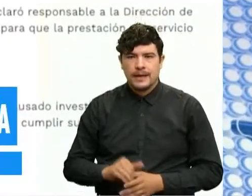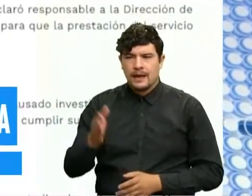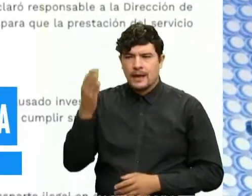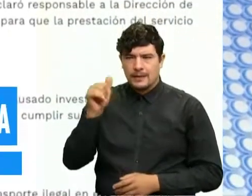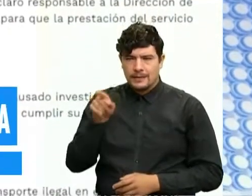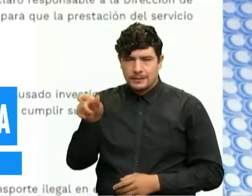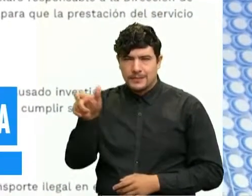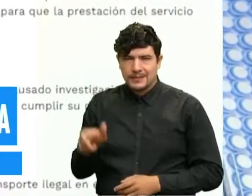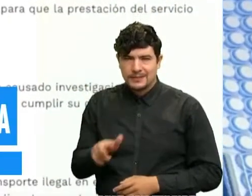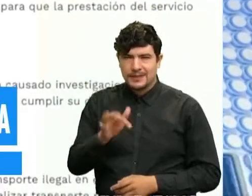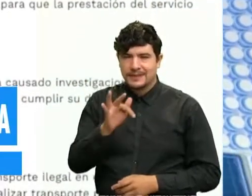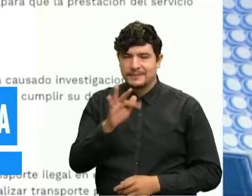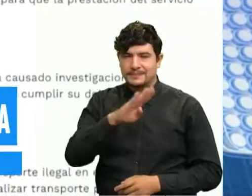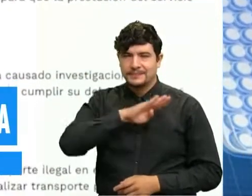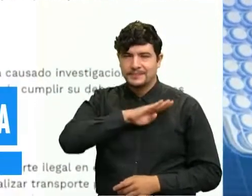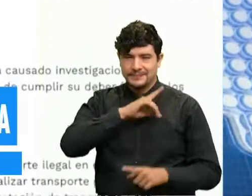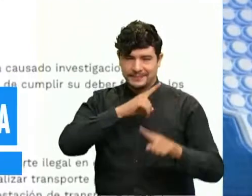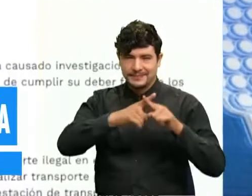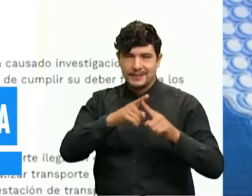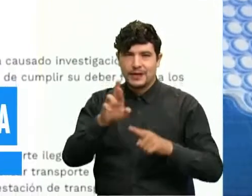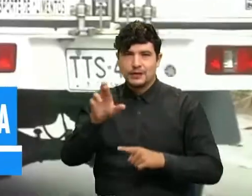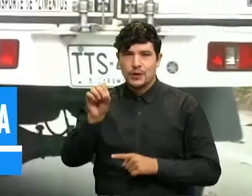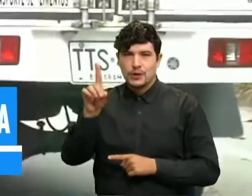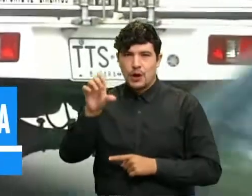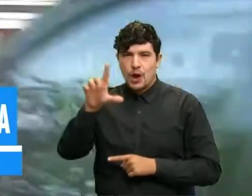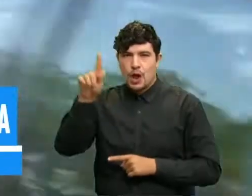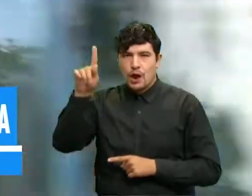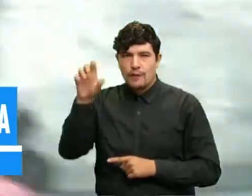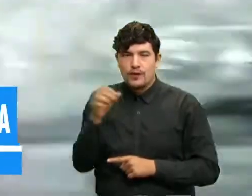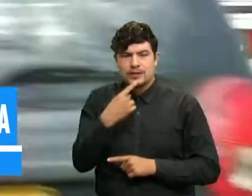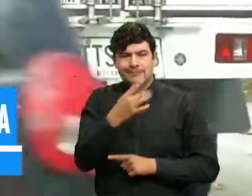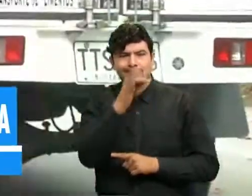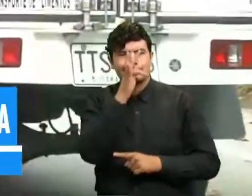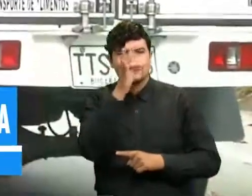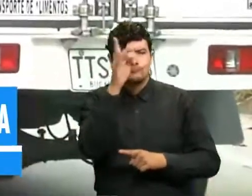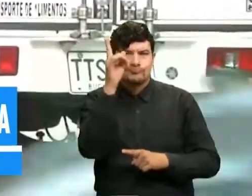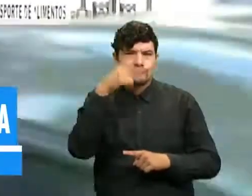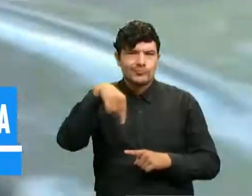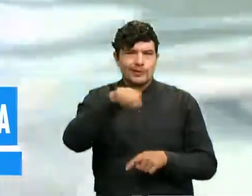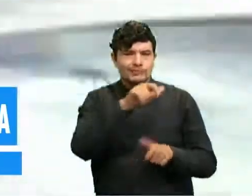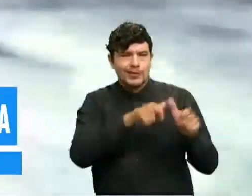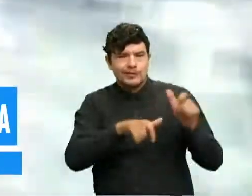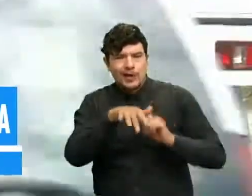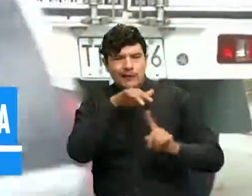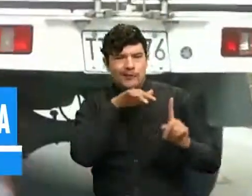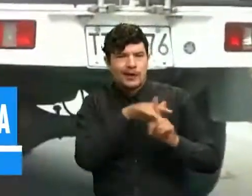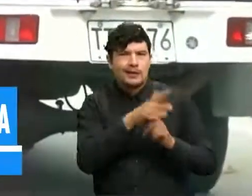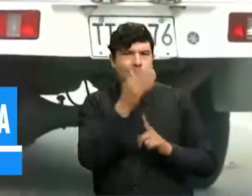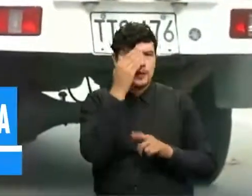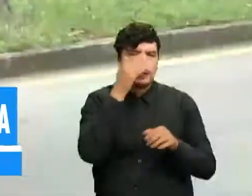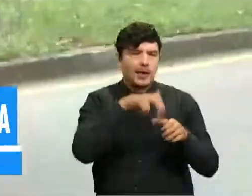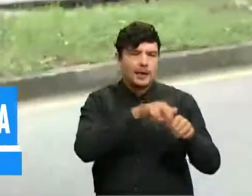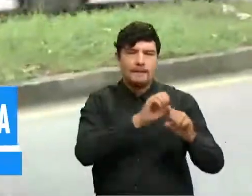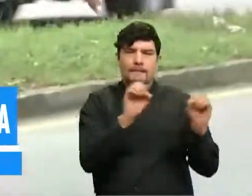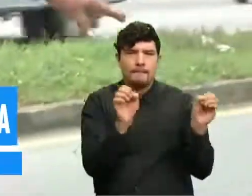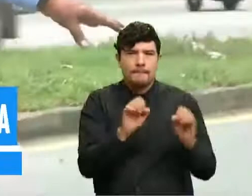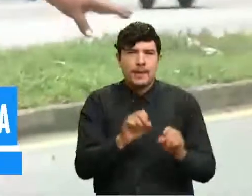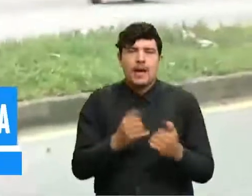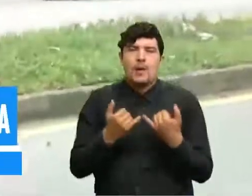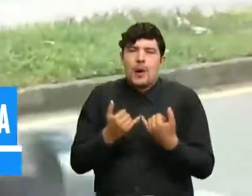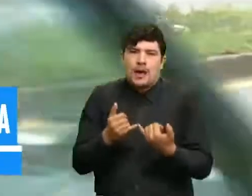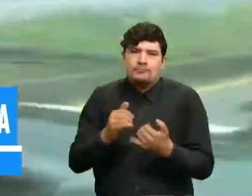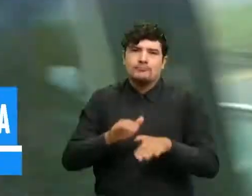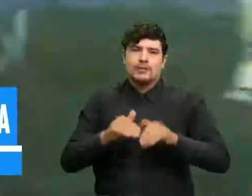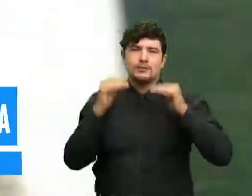transporte sancionó a la dirección de tránsito de bucaramanga por literalmente hacerse la durante la administración de rodolfo hernández y no